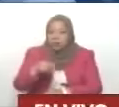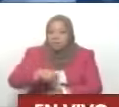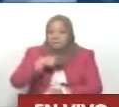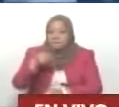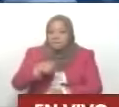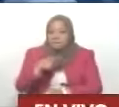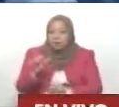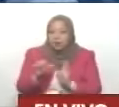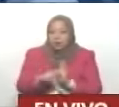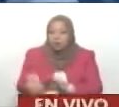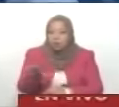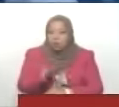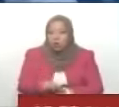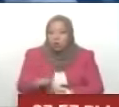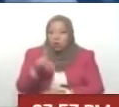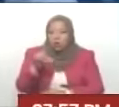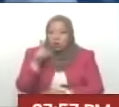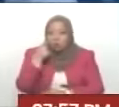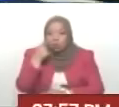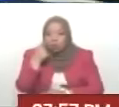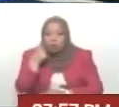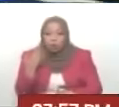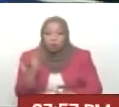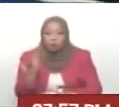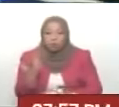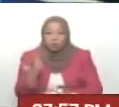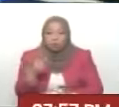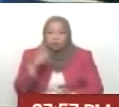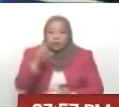¿Por dónde ve uno eso? Escucha. Por ex,